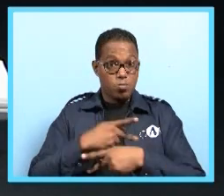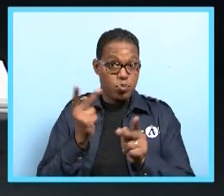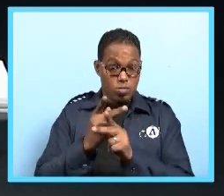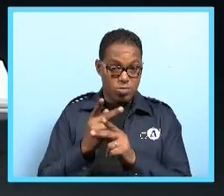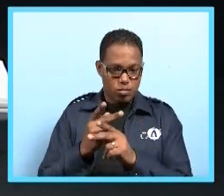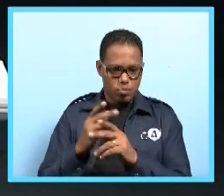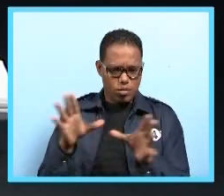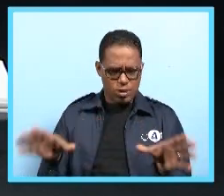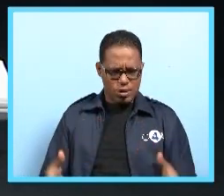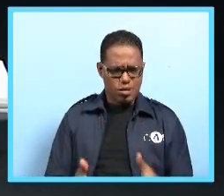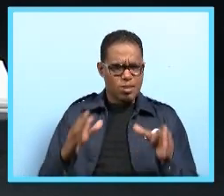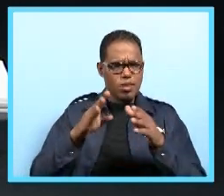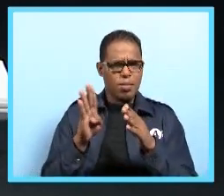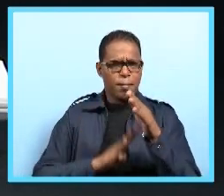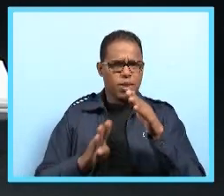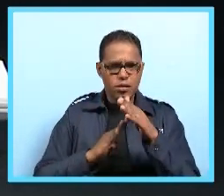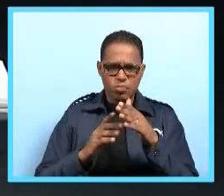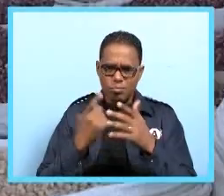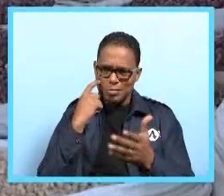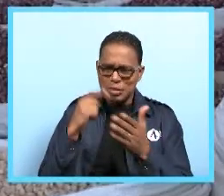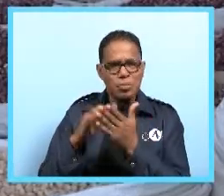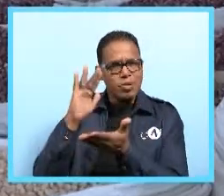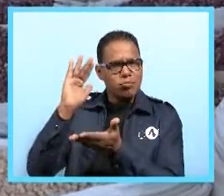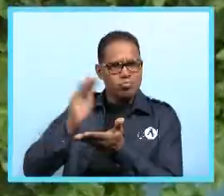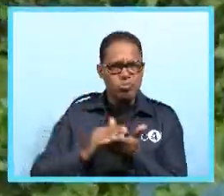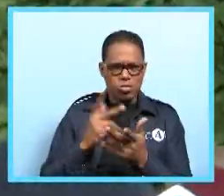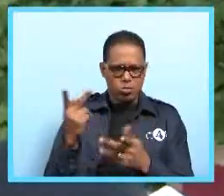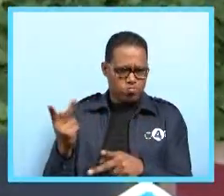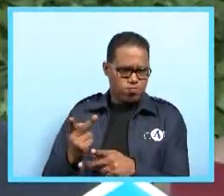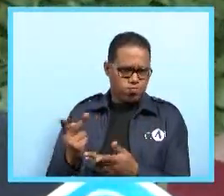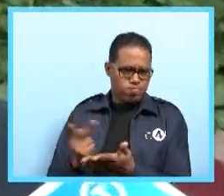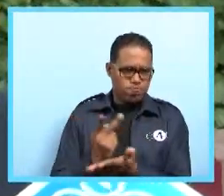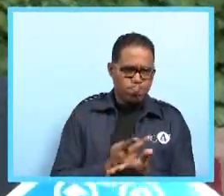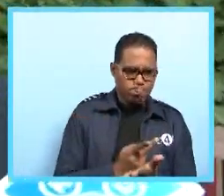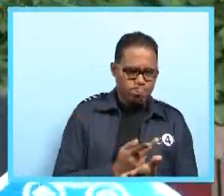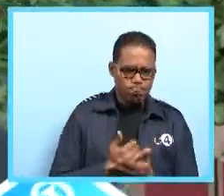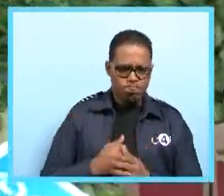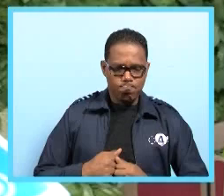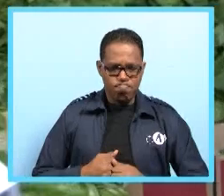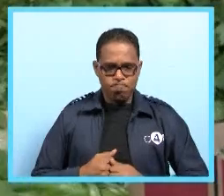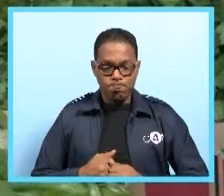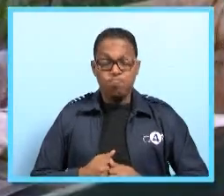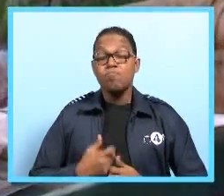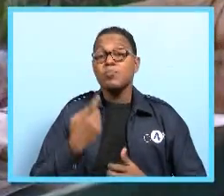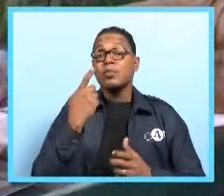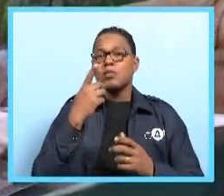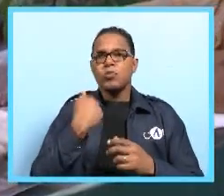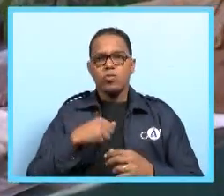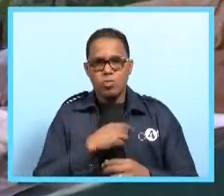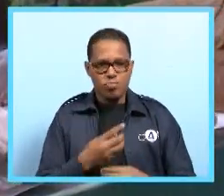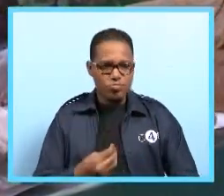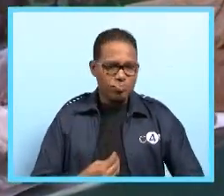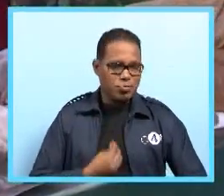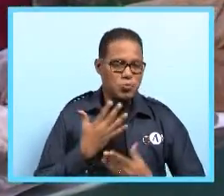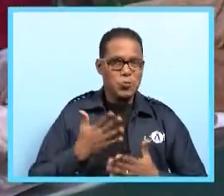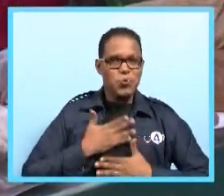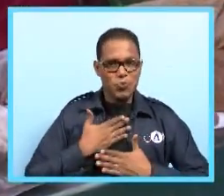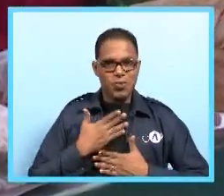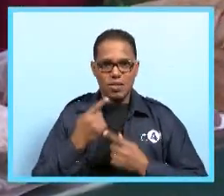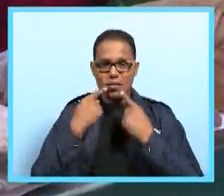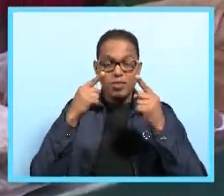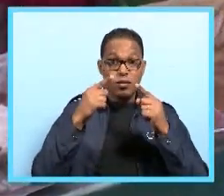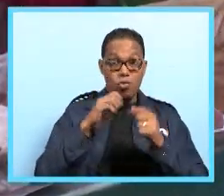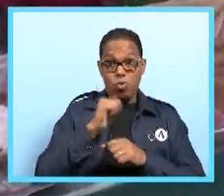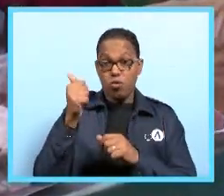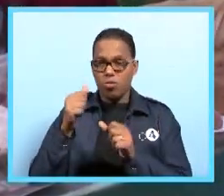canasta básica pues presentan reducción en sus precios. Nos alegra mucho ser testigos de esta noticia, ¿no? Mientras que otros